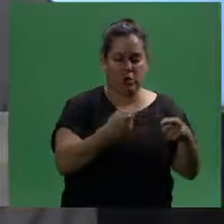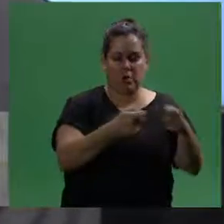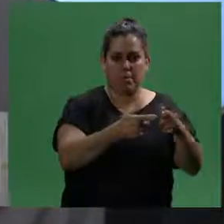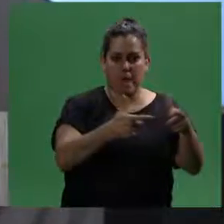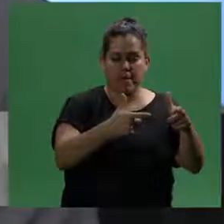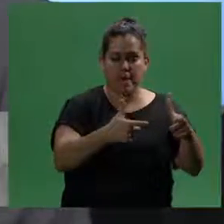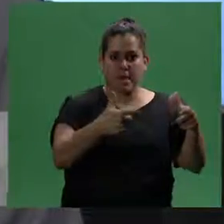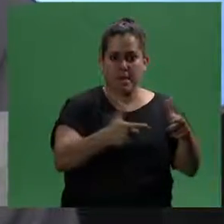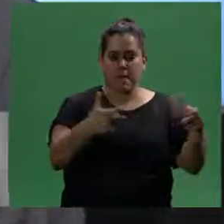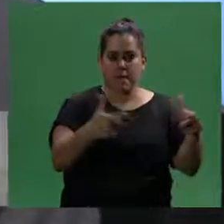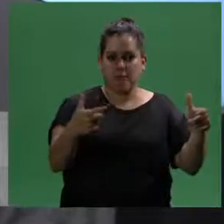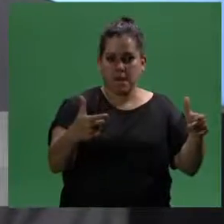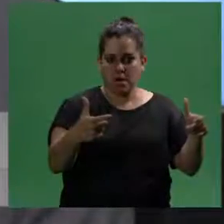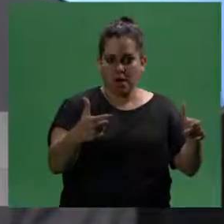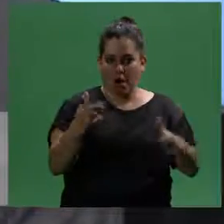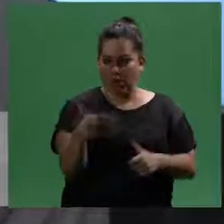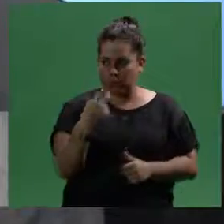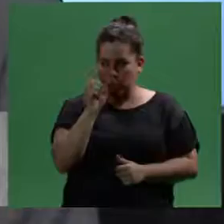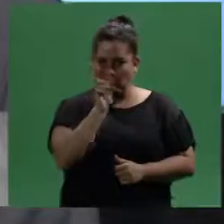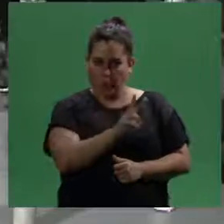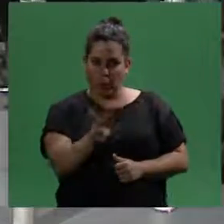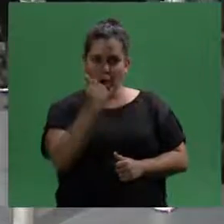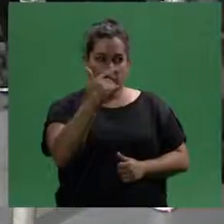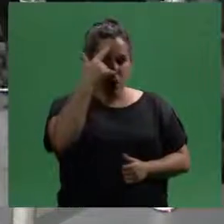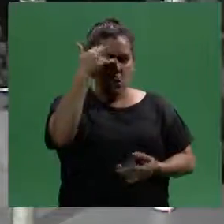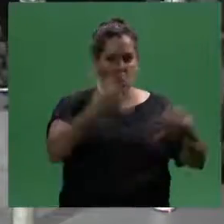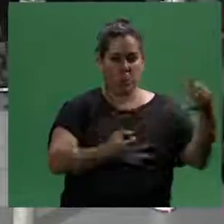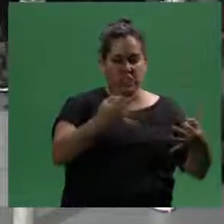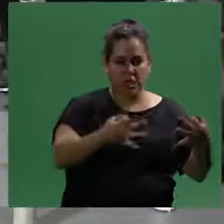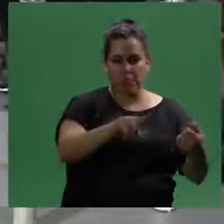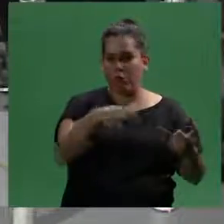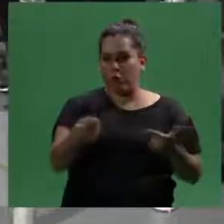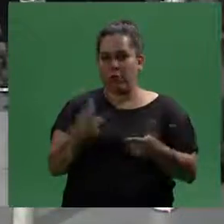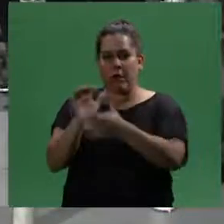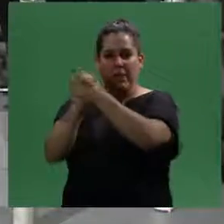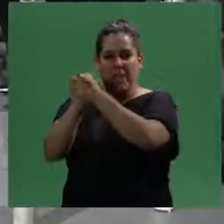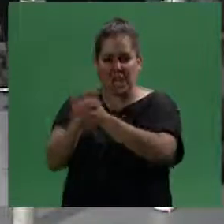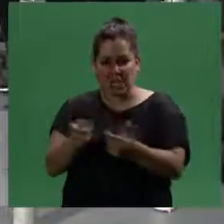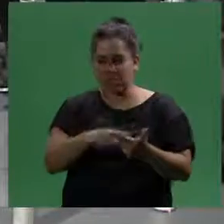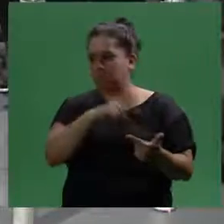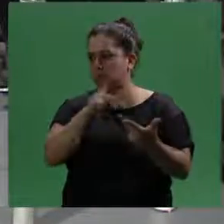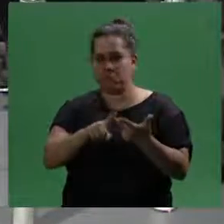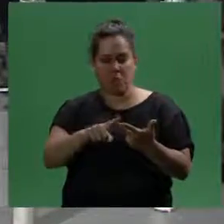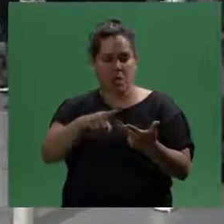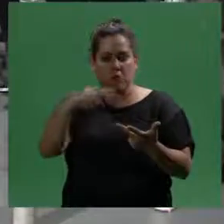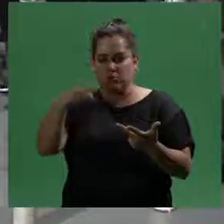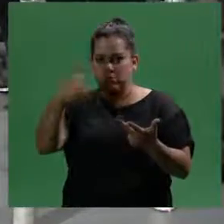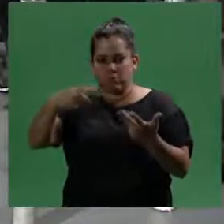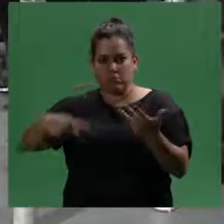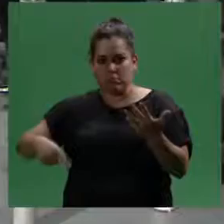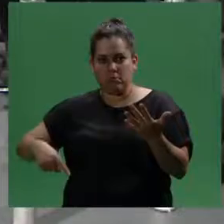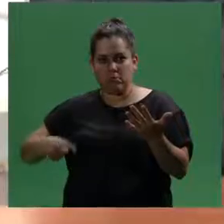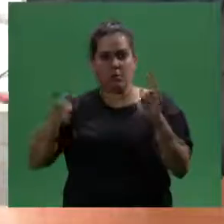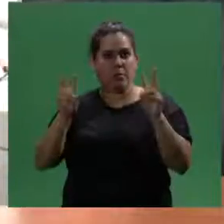otros actores políticos, Otros escenarios. Nosotros vemos que también el justicialismo, el radicalismo, algunos otros partidos de